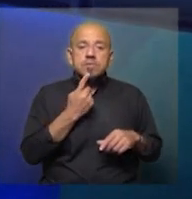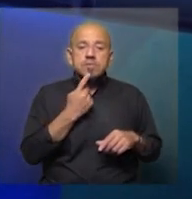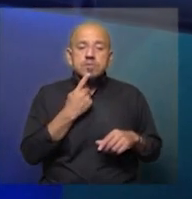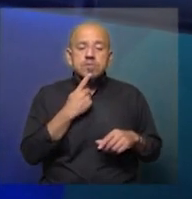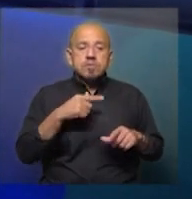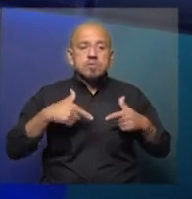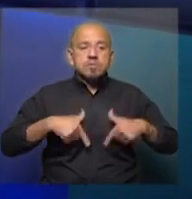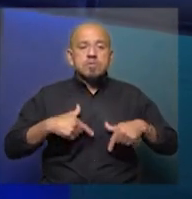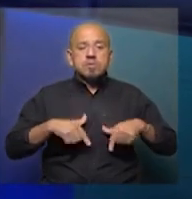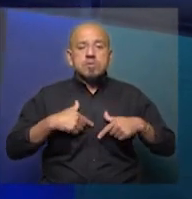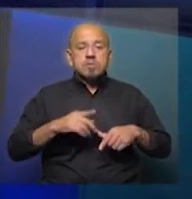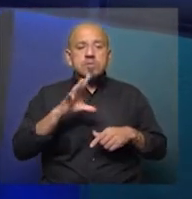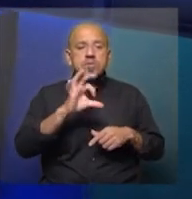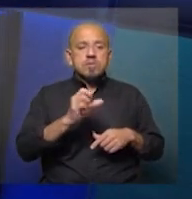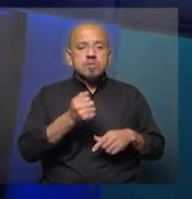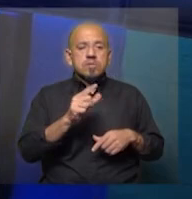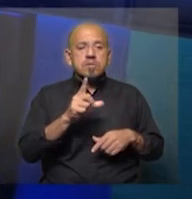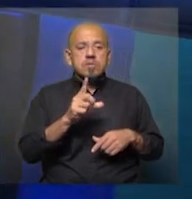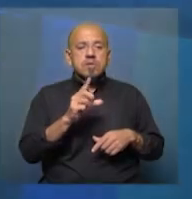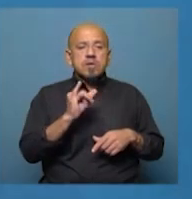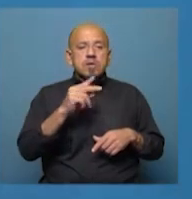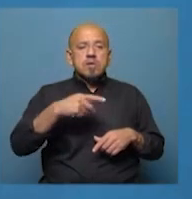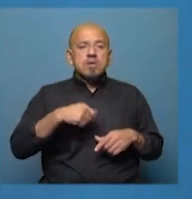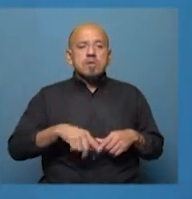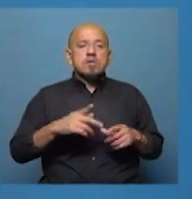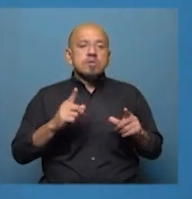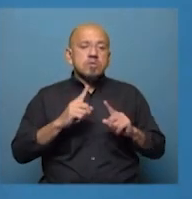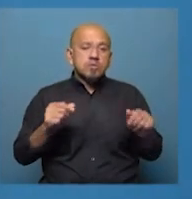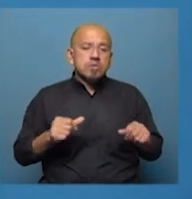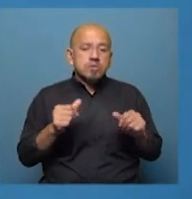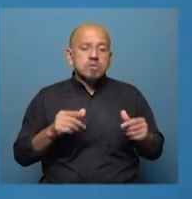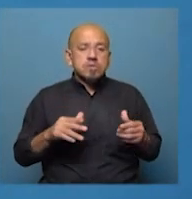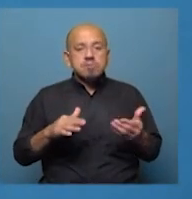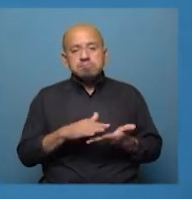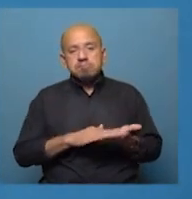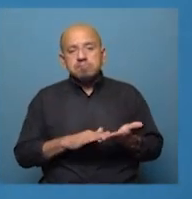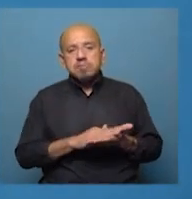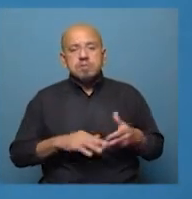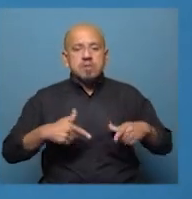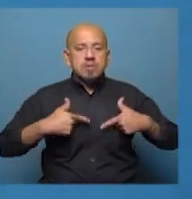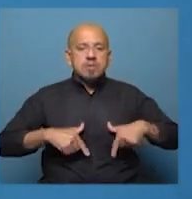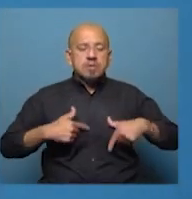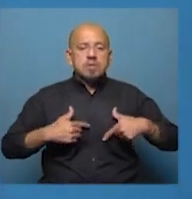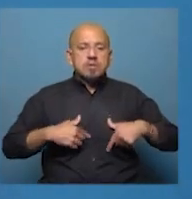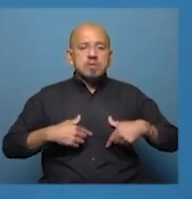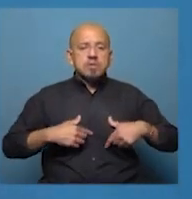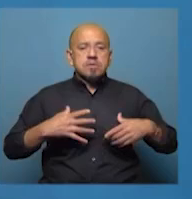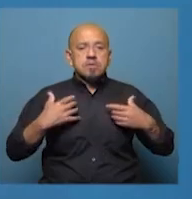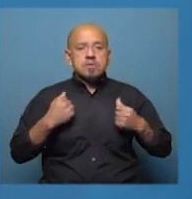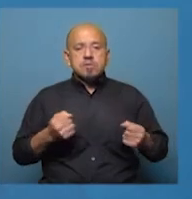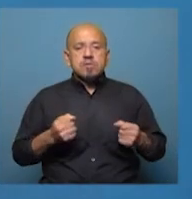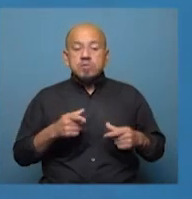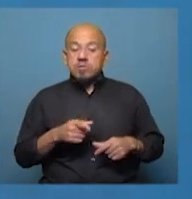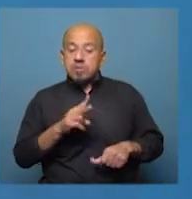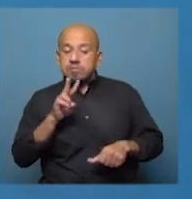ministro Salinas de no accionar de no hacer que el Ministerio que es la policía sanitaria el rector y el